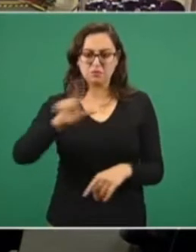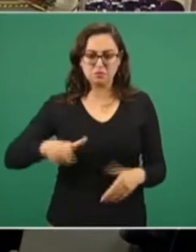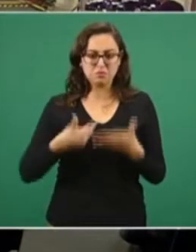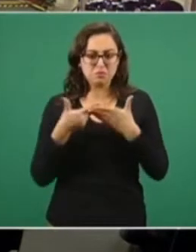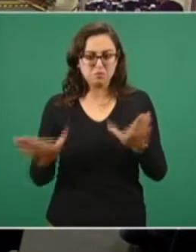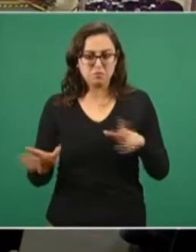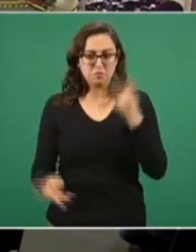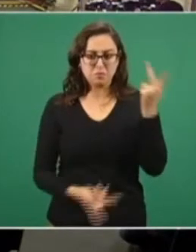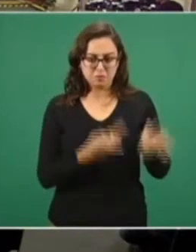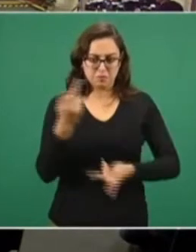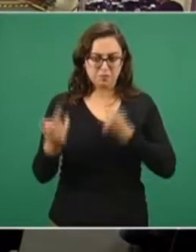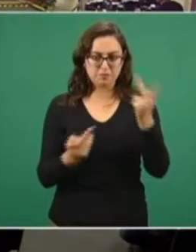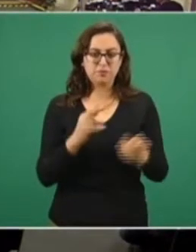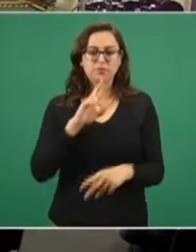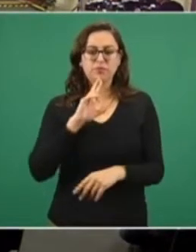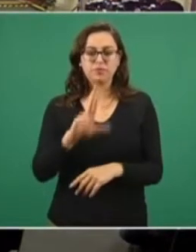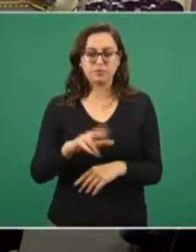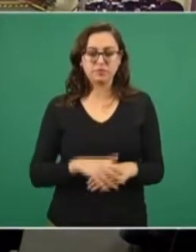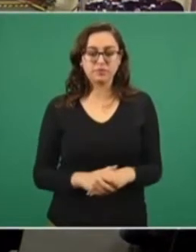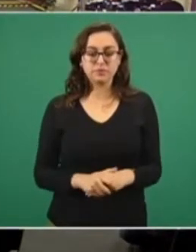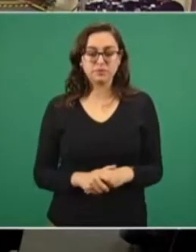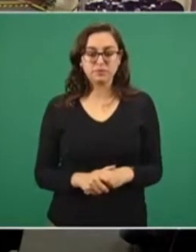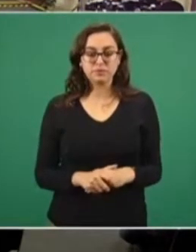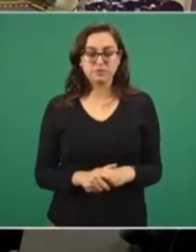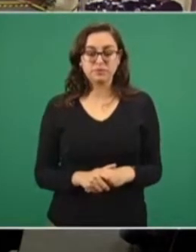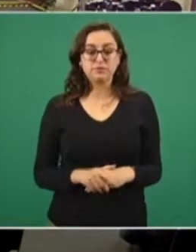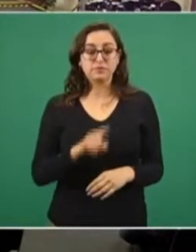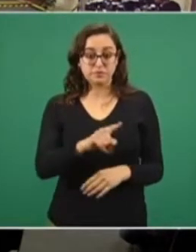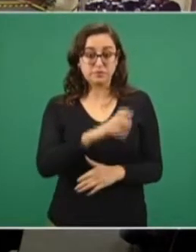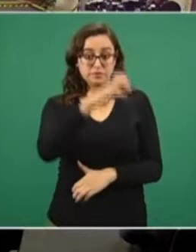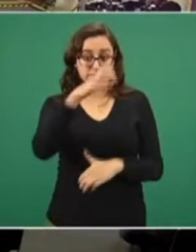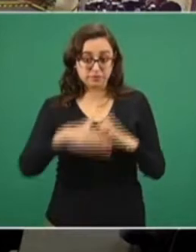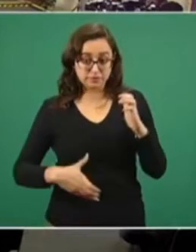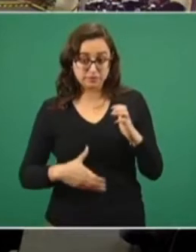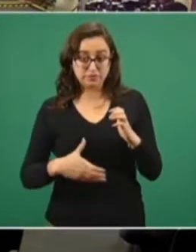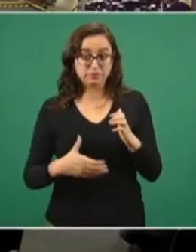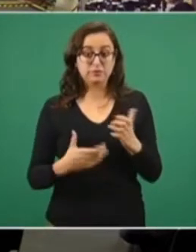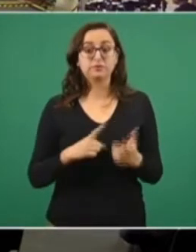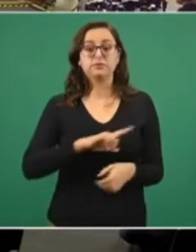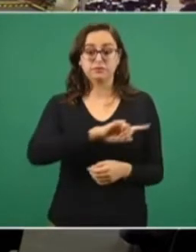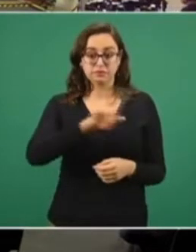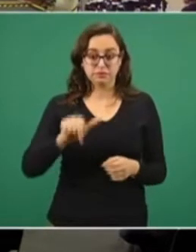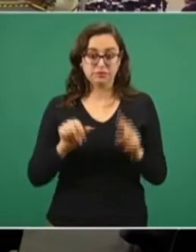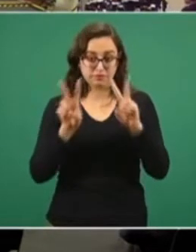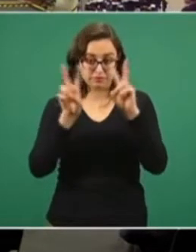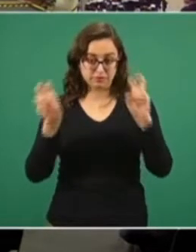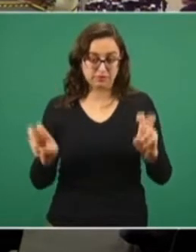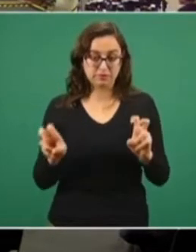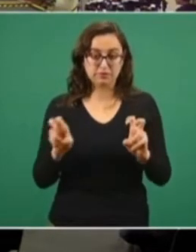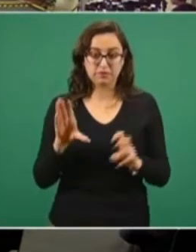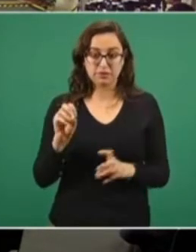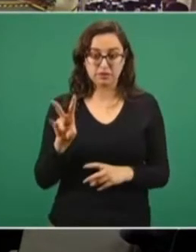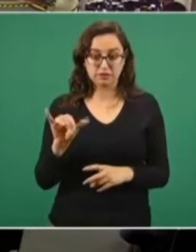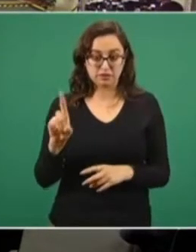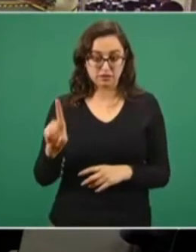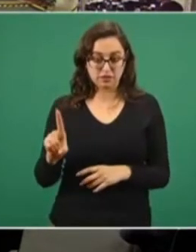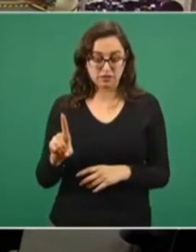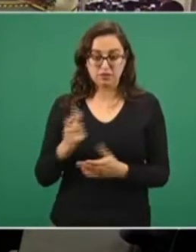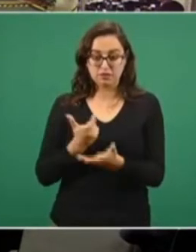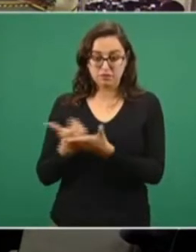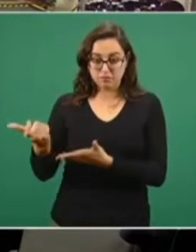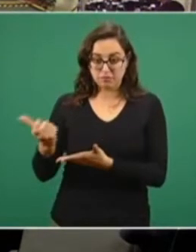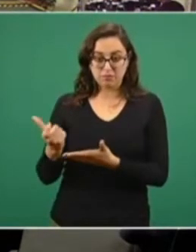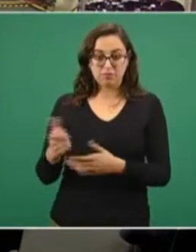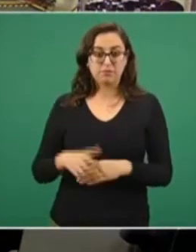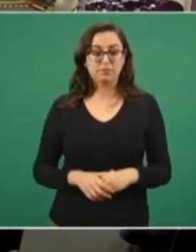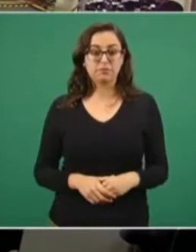yo solamente de ahorita que ya para termine y vemos lo de bono COVID y abrimos a las preguntas. Sí, por